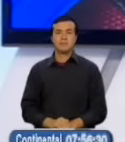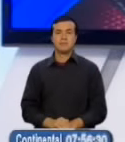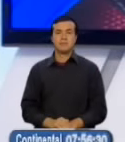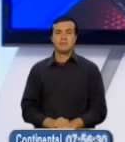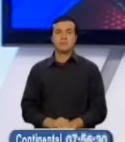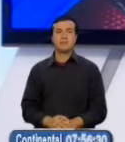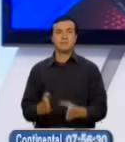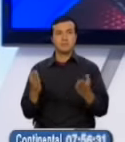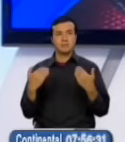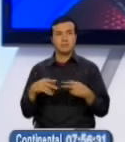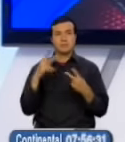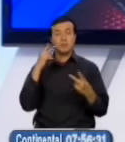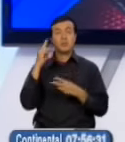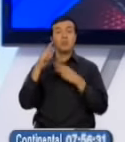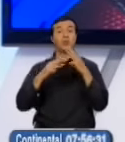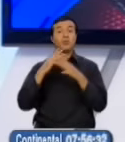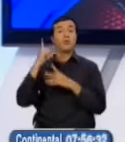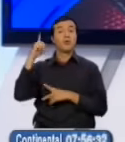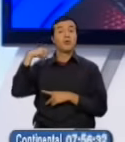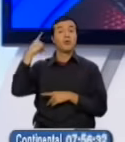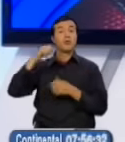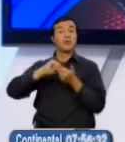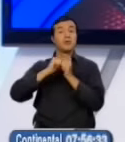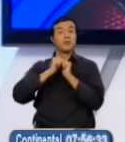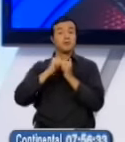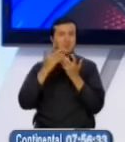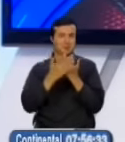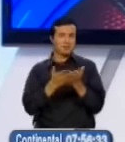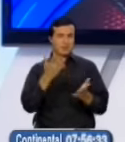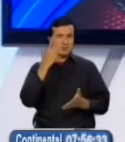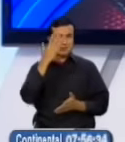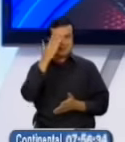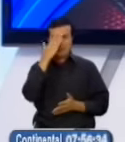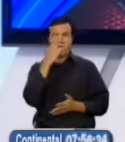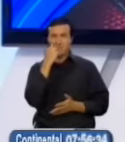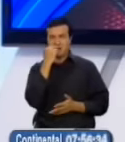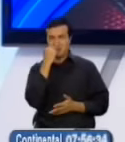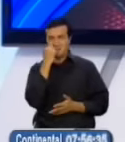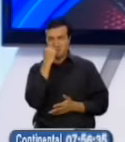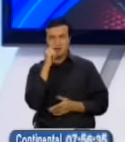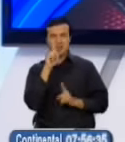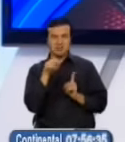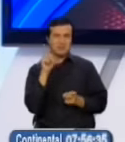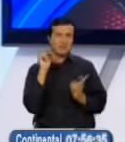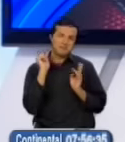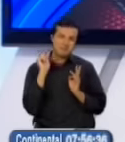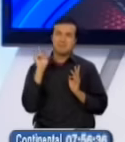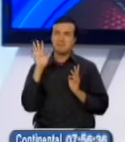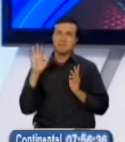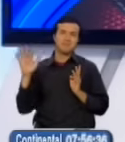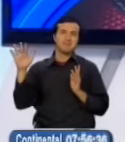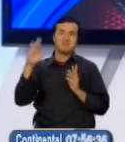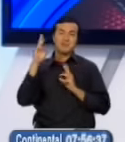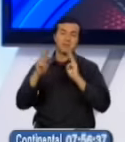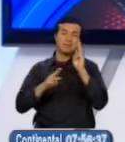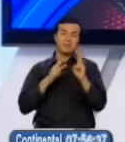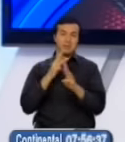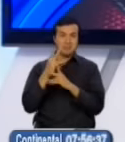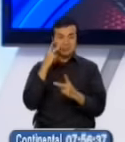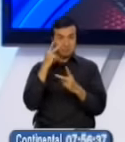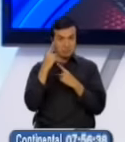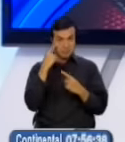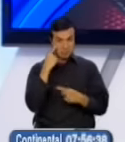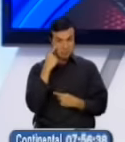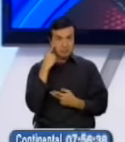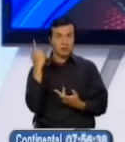Y para cerrar, tenemos el mundo loco del deporte. Aquellos hechos curiosos, particulares, que se dan en diferentes escenarios a nivel mundial. Preste